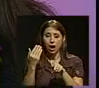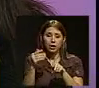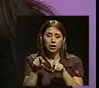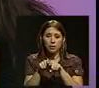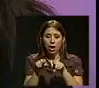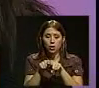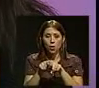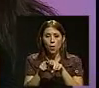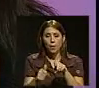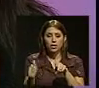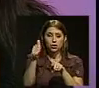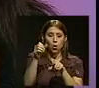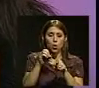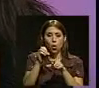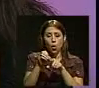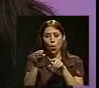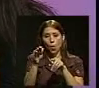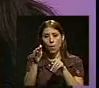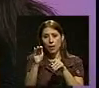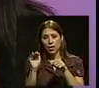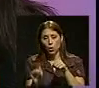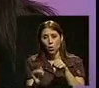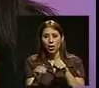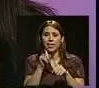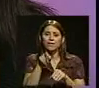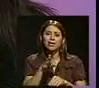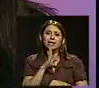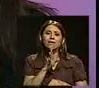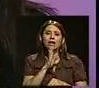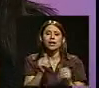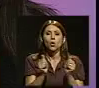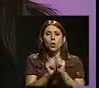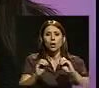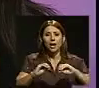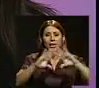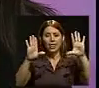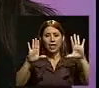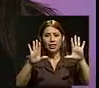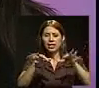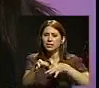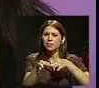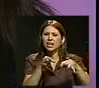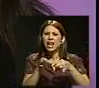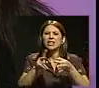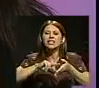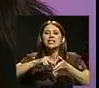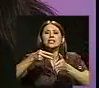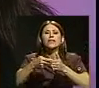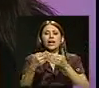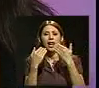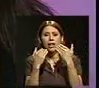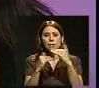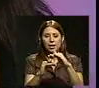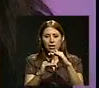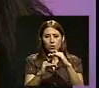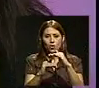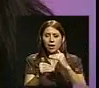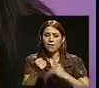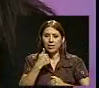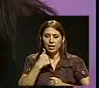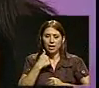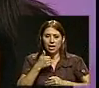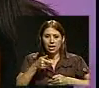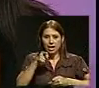hay que hablarles con total claridad, explicarles exactamente en qué va a consistir esa limitación que va a tener ese niño o